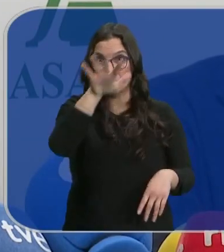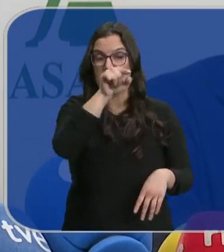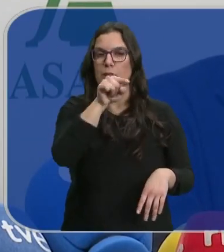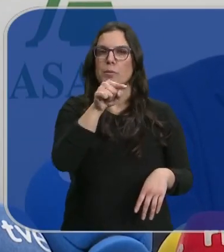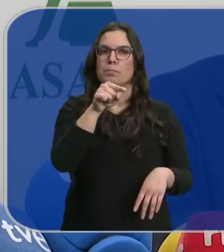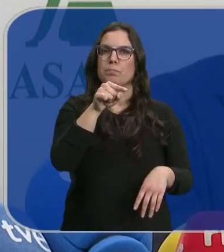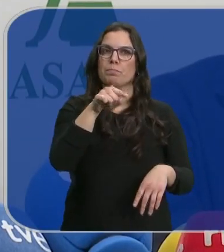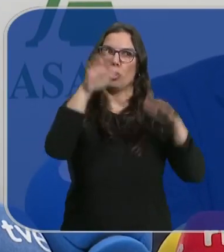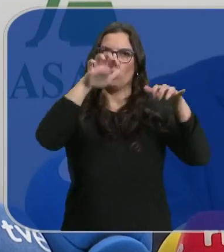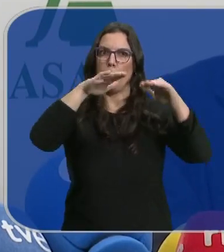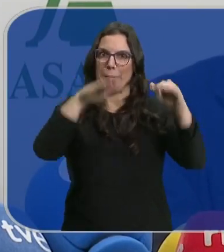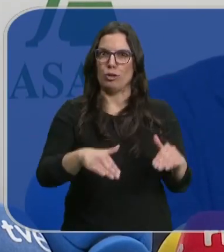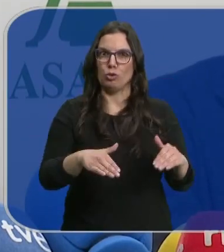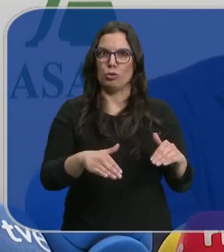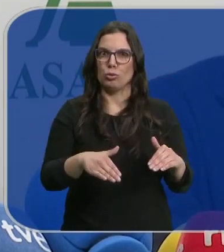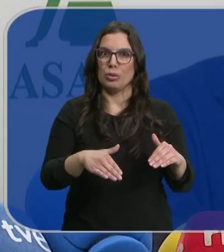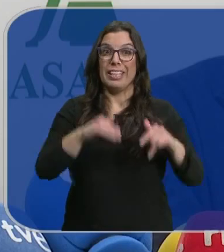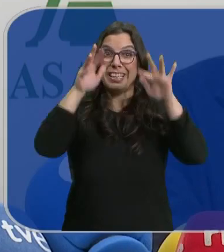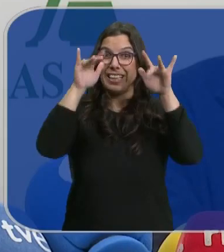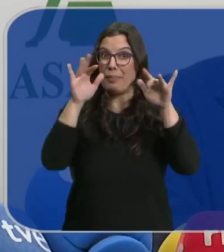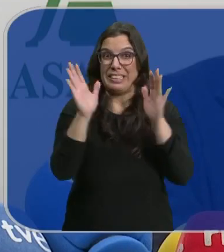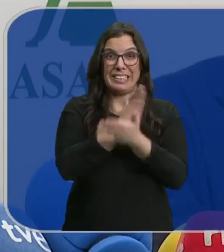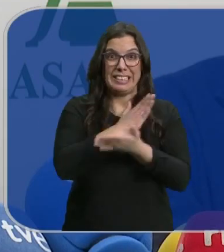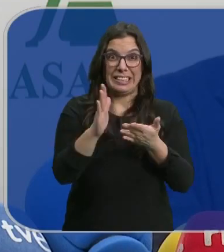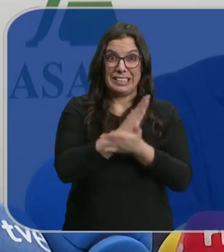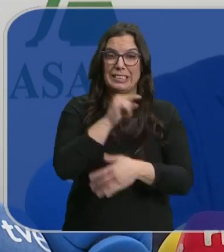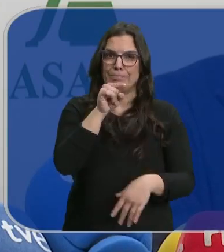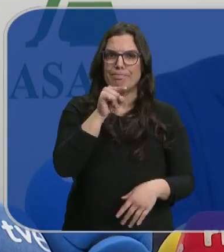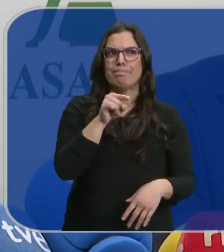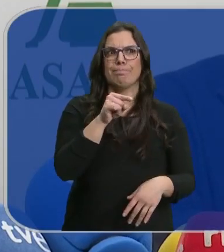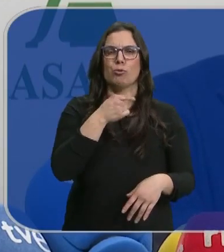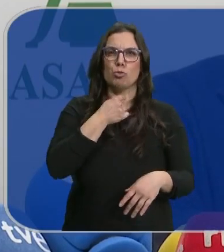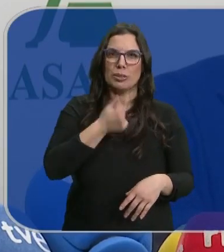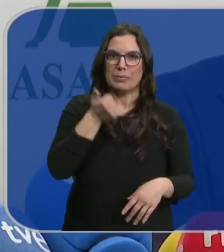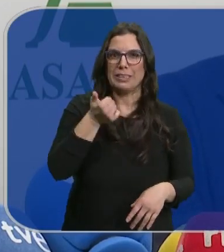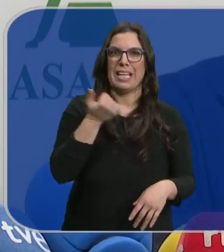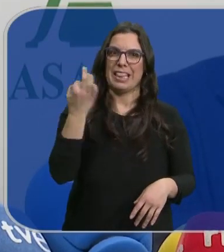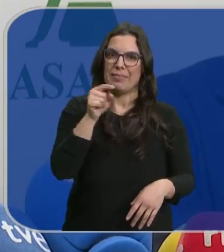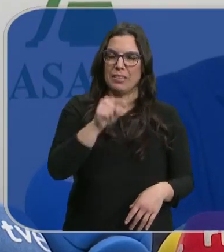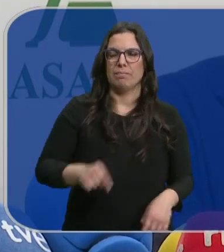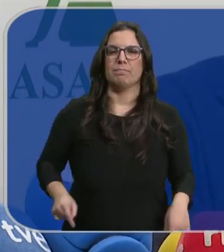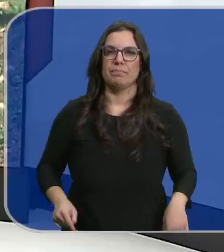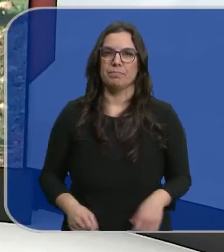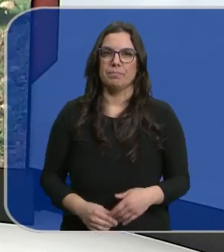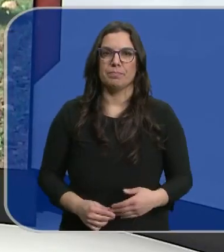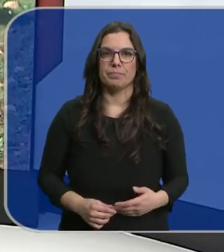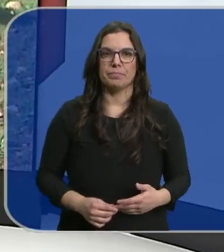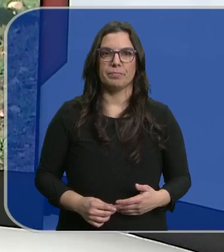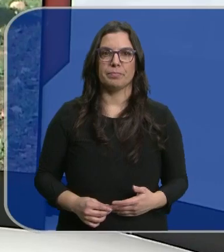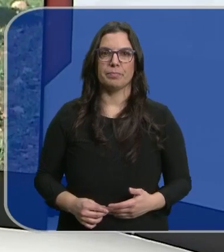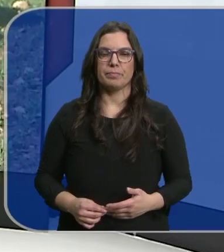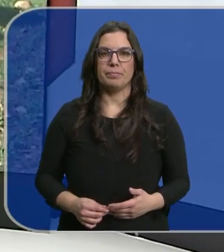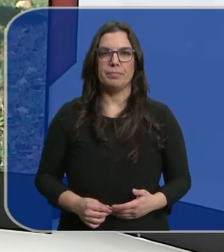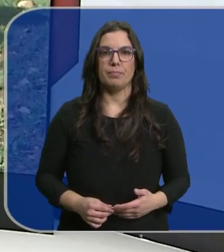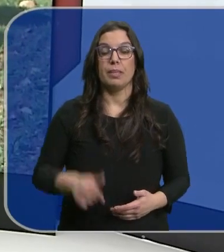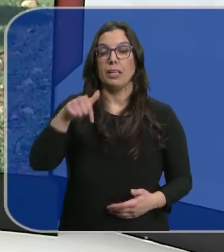hombre, ha habido menos precipitaciones y sobre todo no ha habido nieve. Por lo tanto, eso es lo que nos hubiera gustado que hubiera pasado.